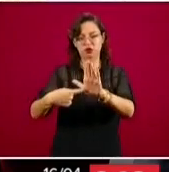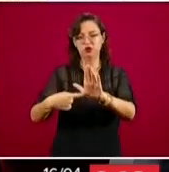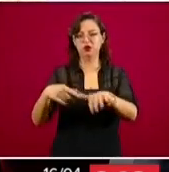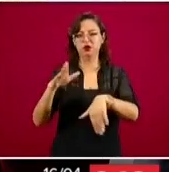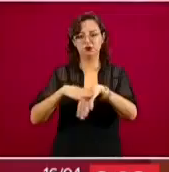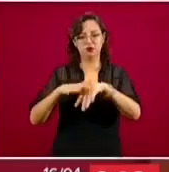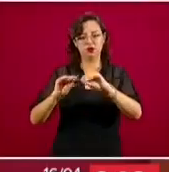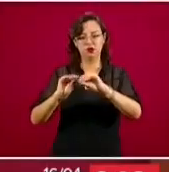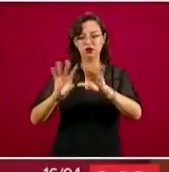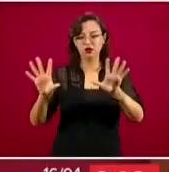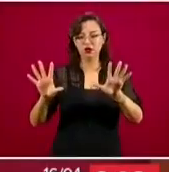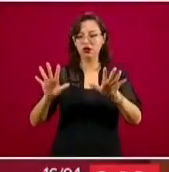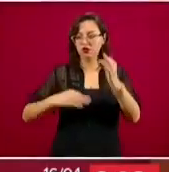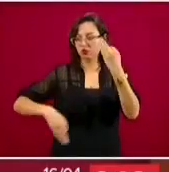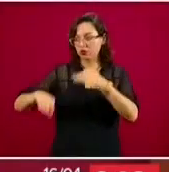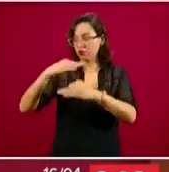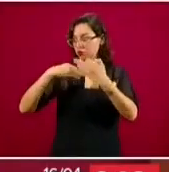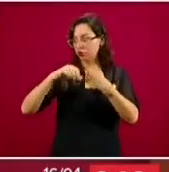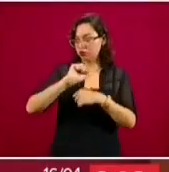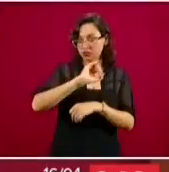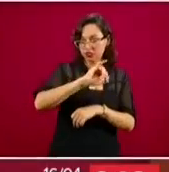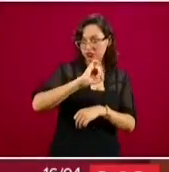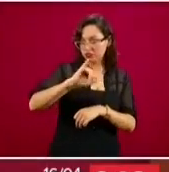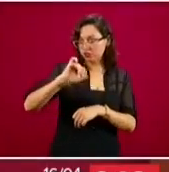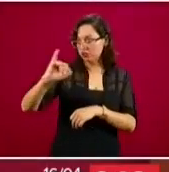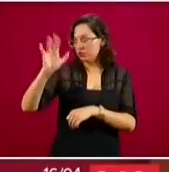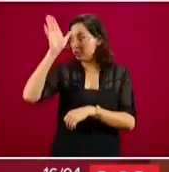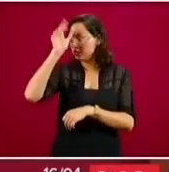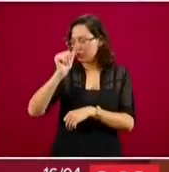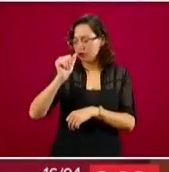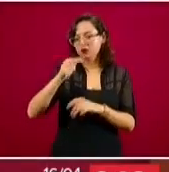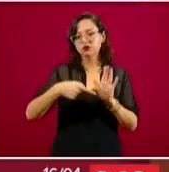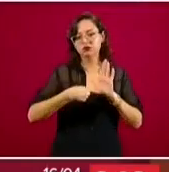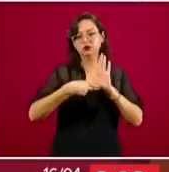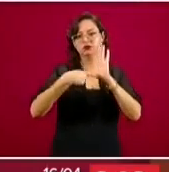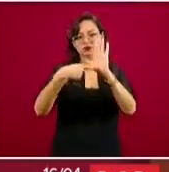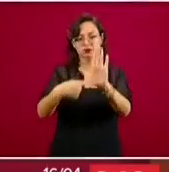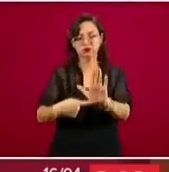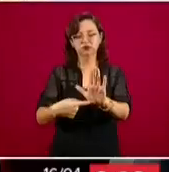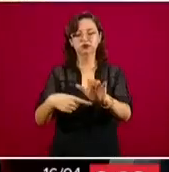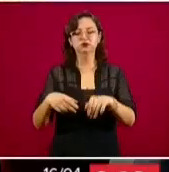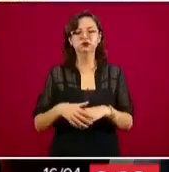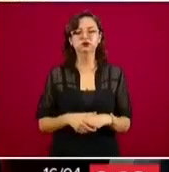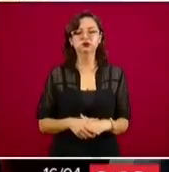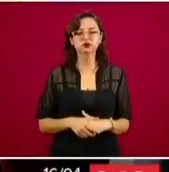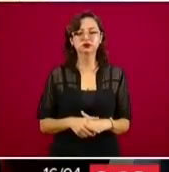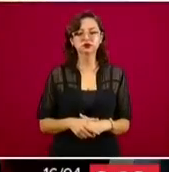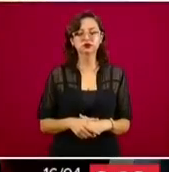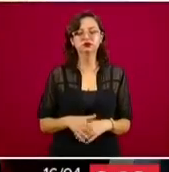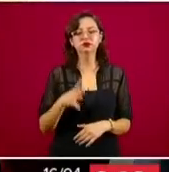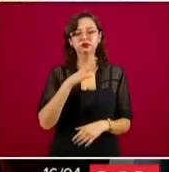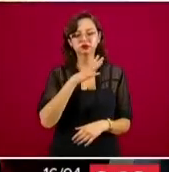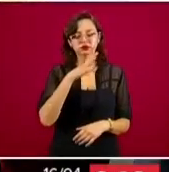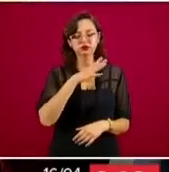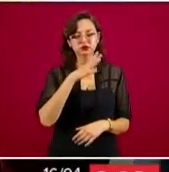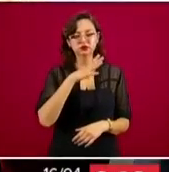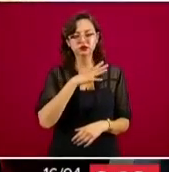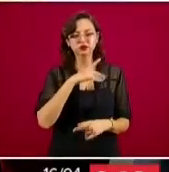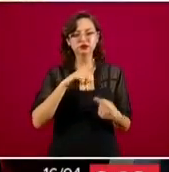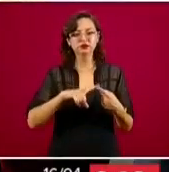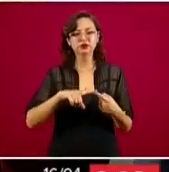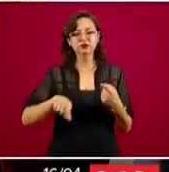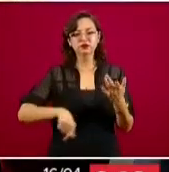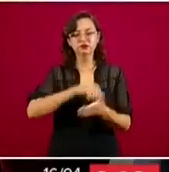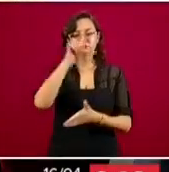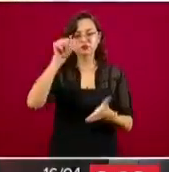que todos ratifican su respaldo en este sentido de las recomendaciones específicas. Pero aquí están, del Centro de Investigación